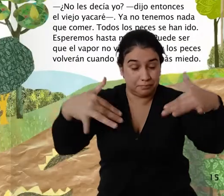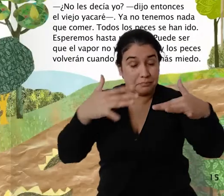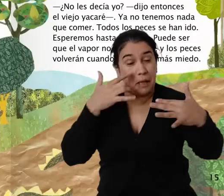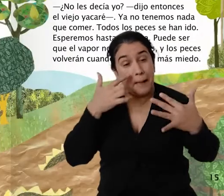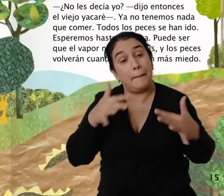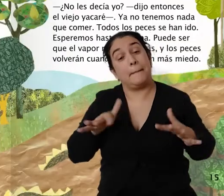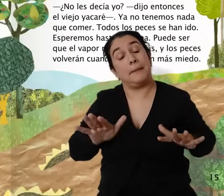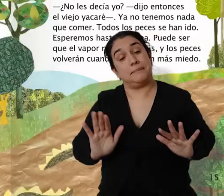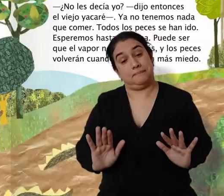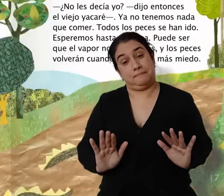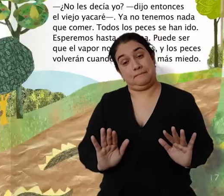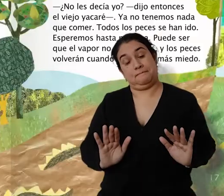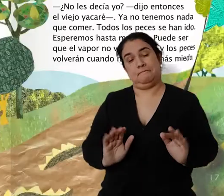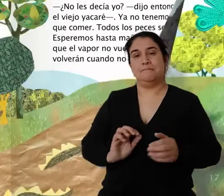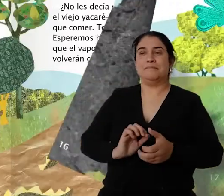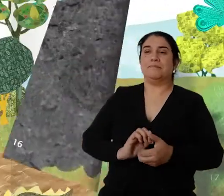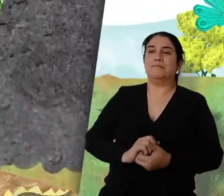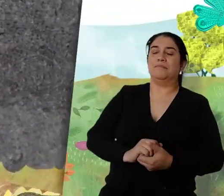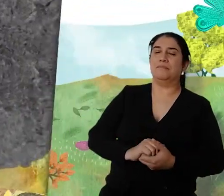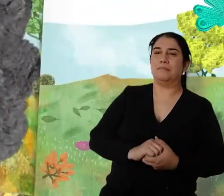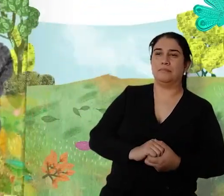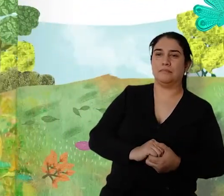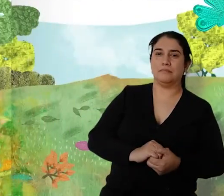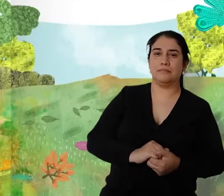más miedo.